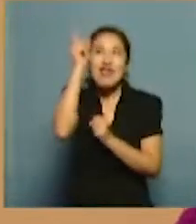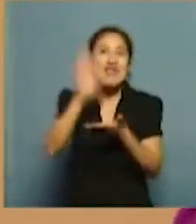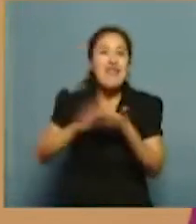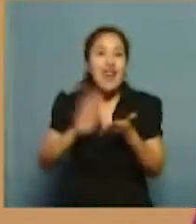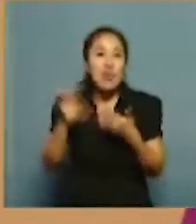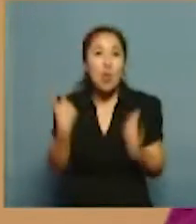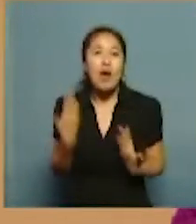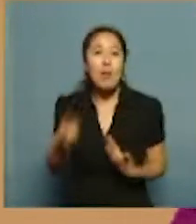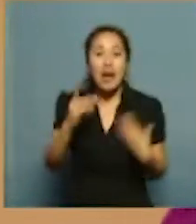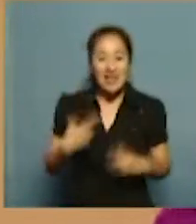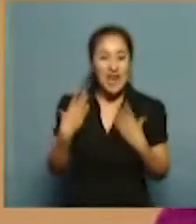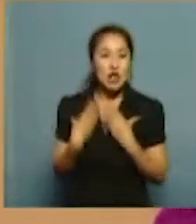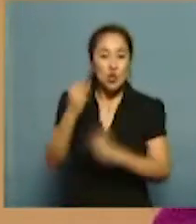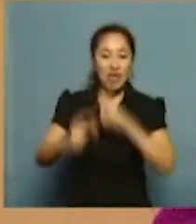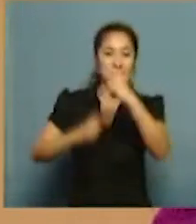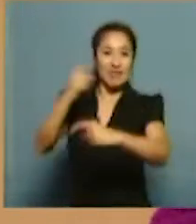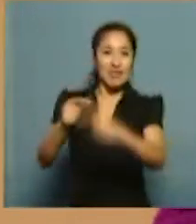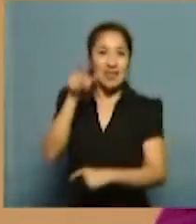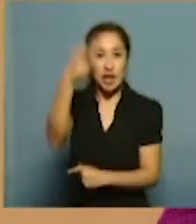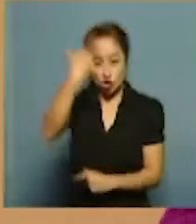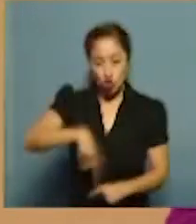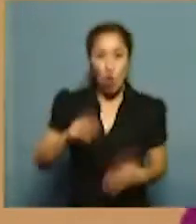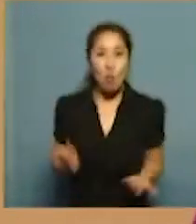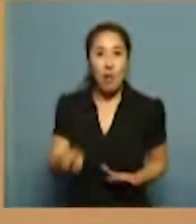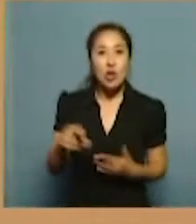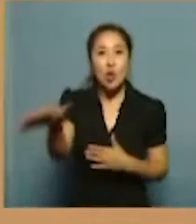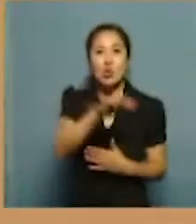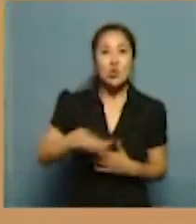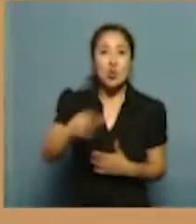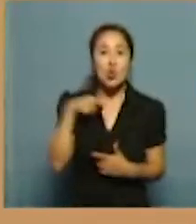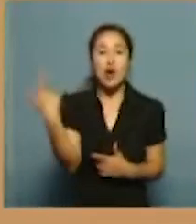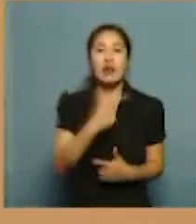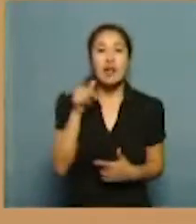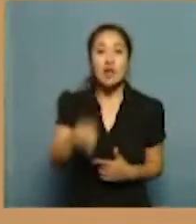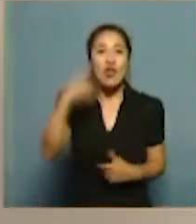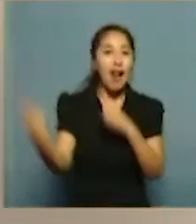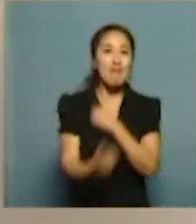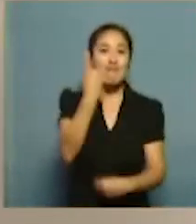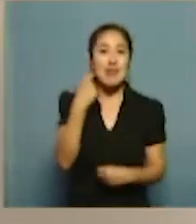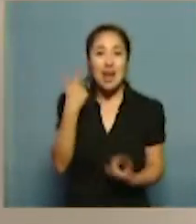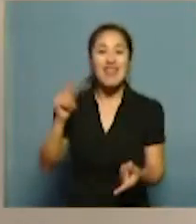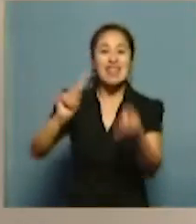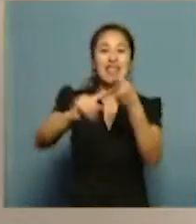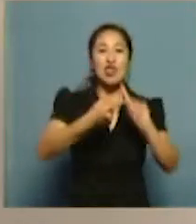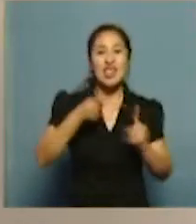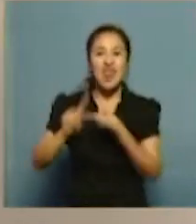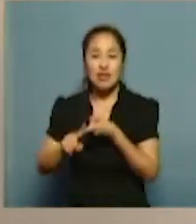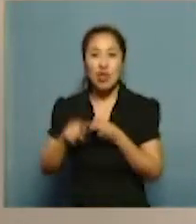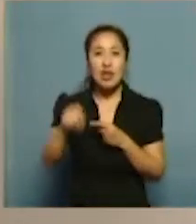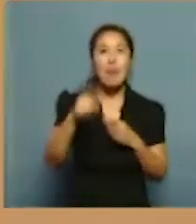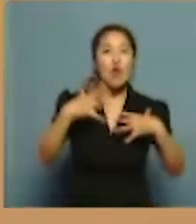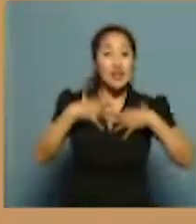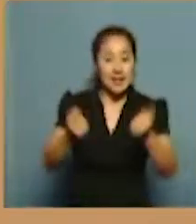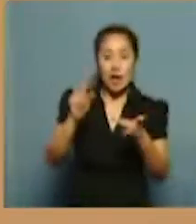y que propenda su desarrollo por otro lado es un espacio que nosotros es la primera vez que articulamos efectivamente